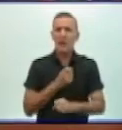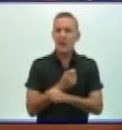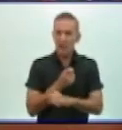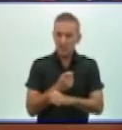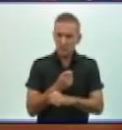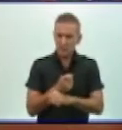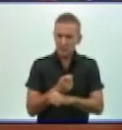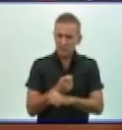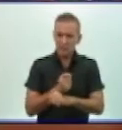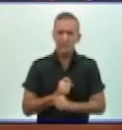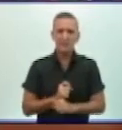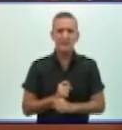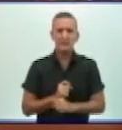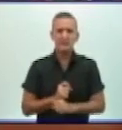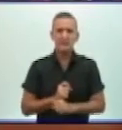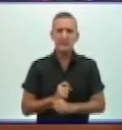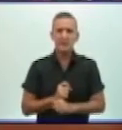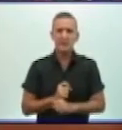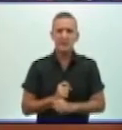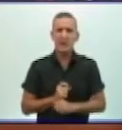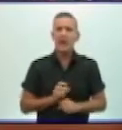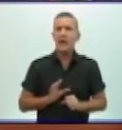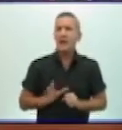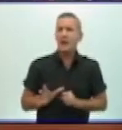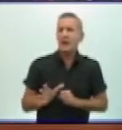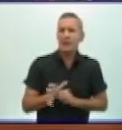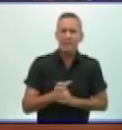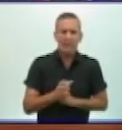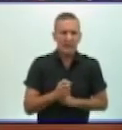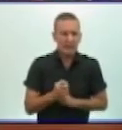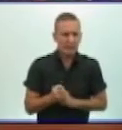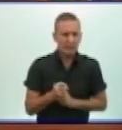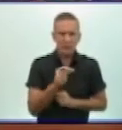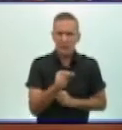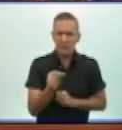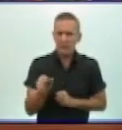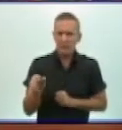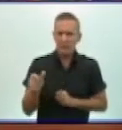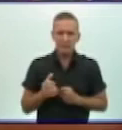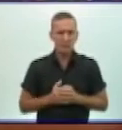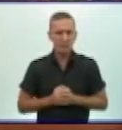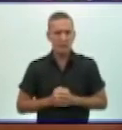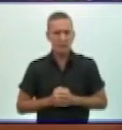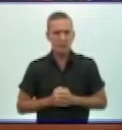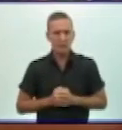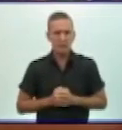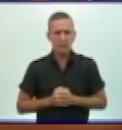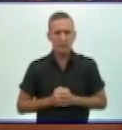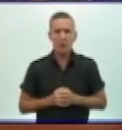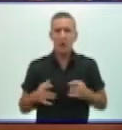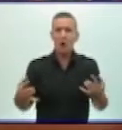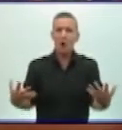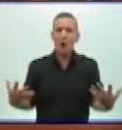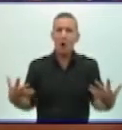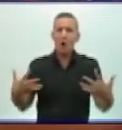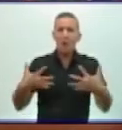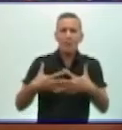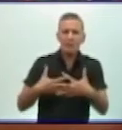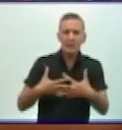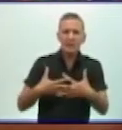educación tenía que llegar a cada individuo y por eso en esta universidad se da un vínculo muy estrecho entre los estudiantes y los